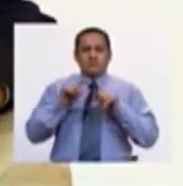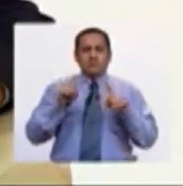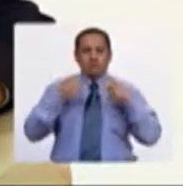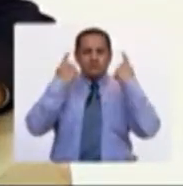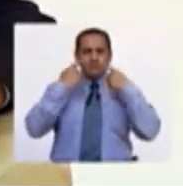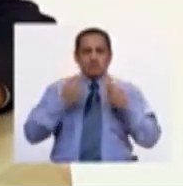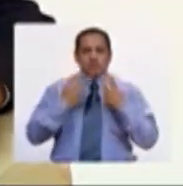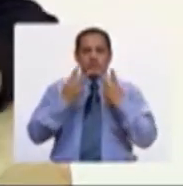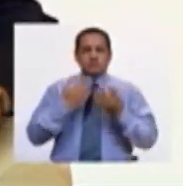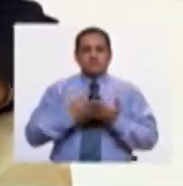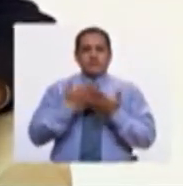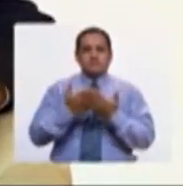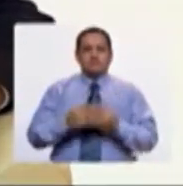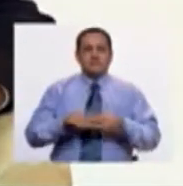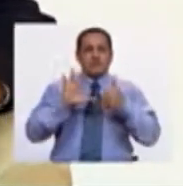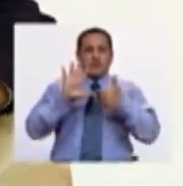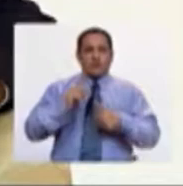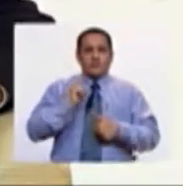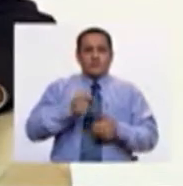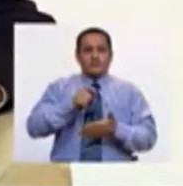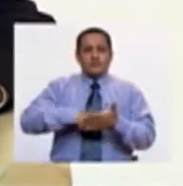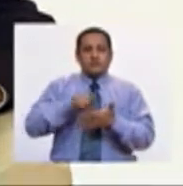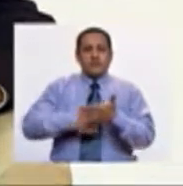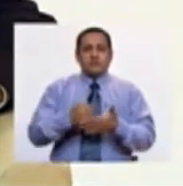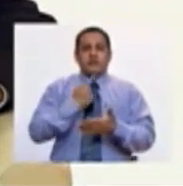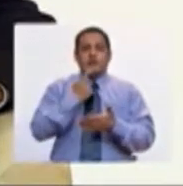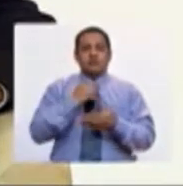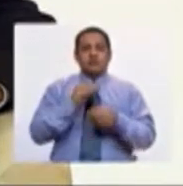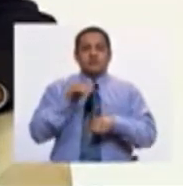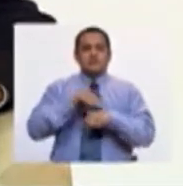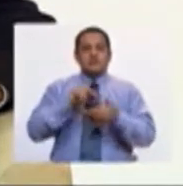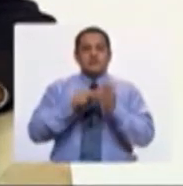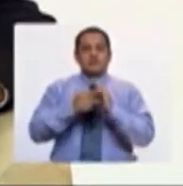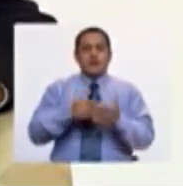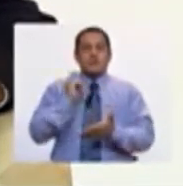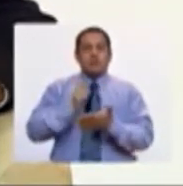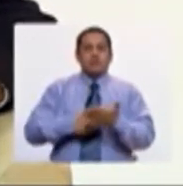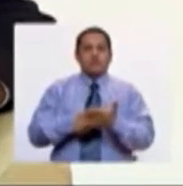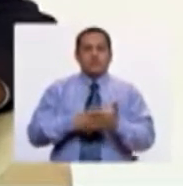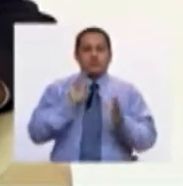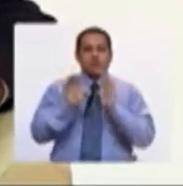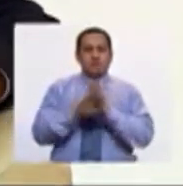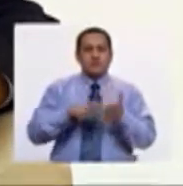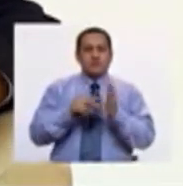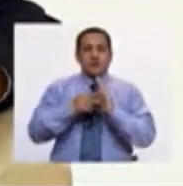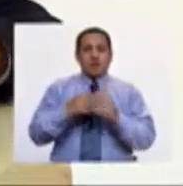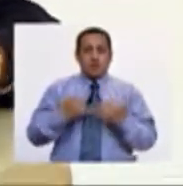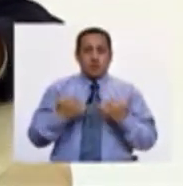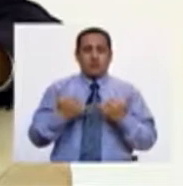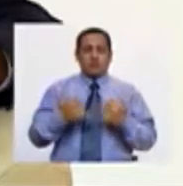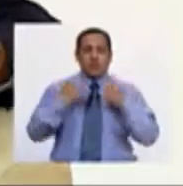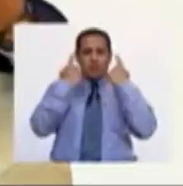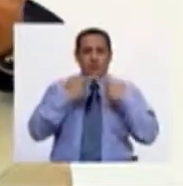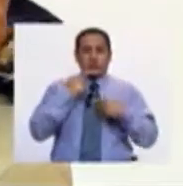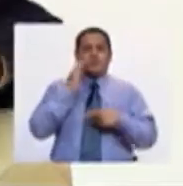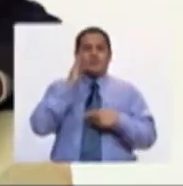hubo consenso, y de los 6 magistrados que firmaron esta resolución, fue el relativo a la multa. Ajá. ocurre que hoy por hoy,